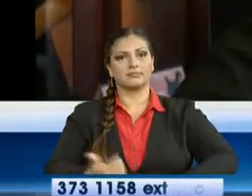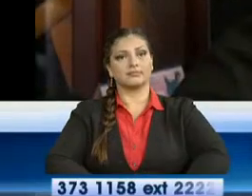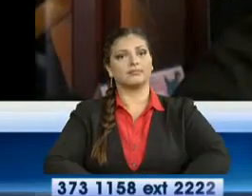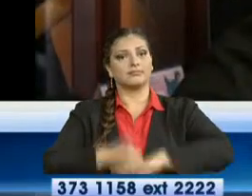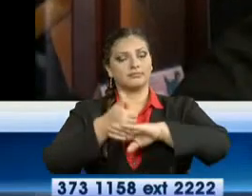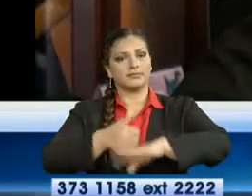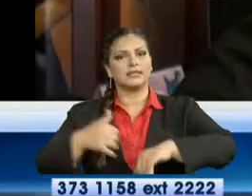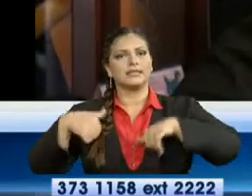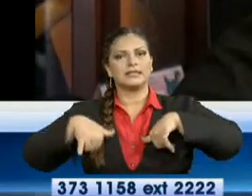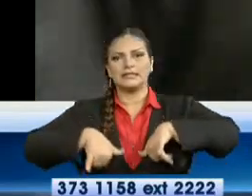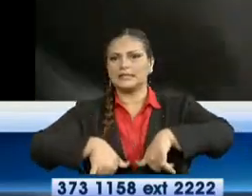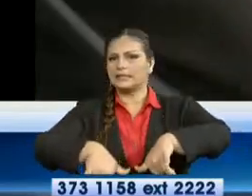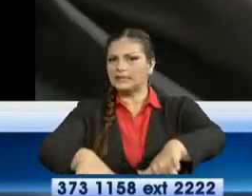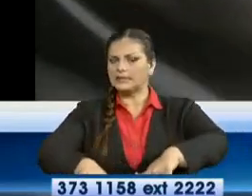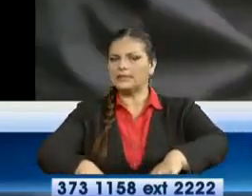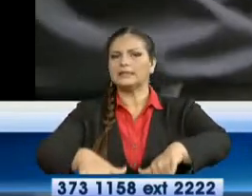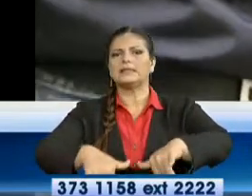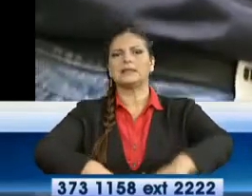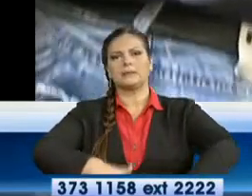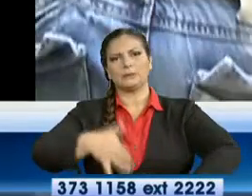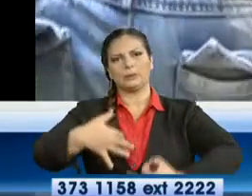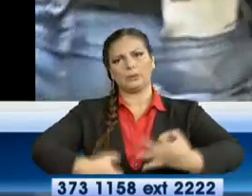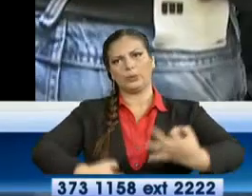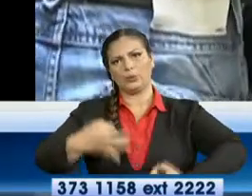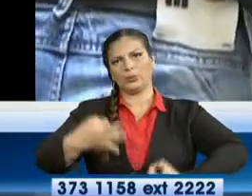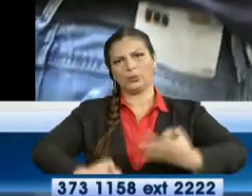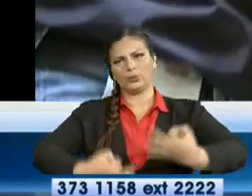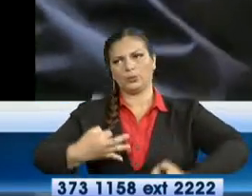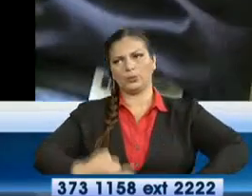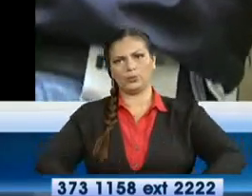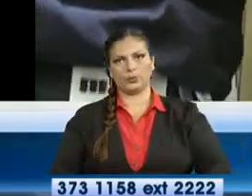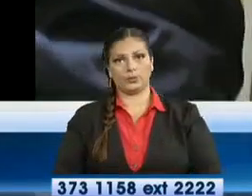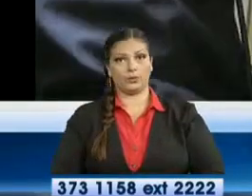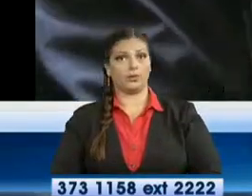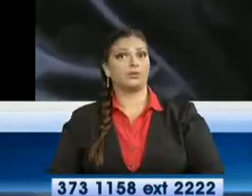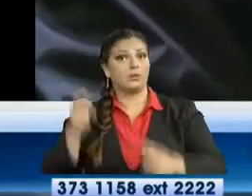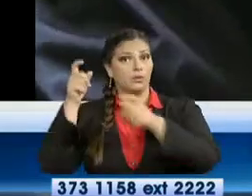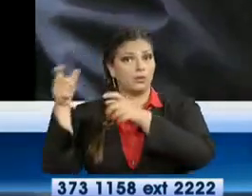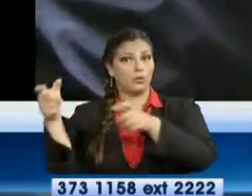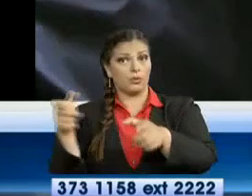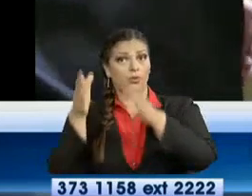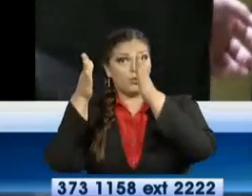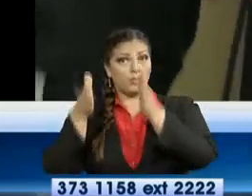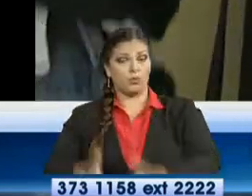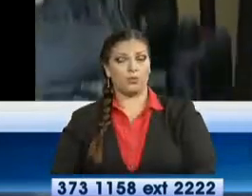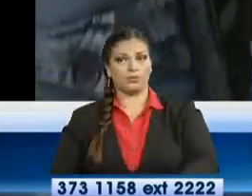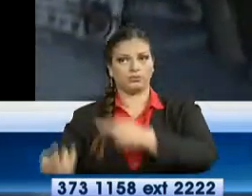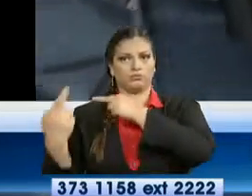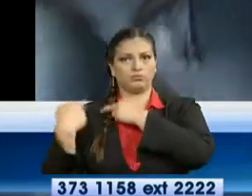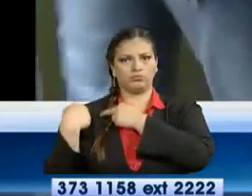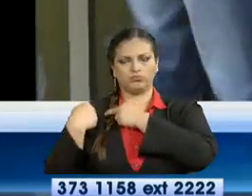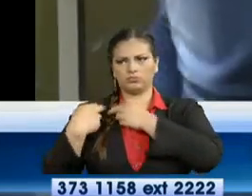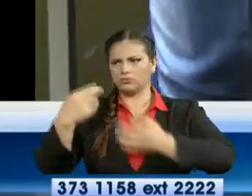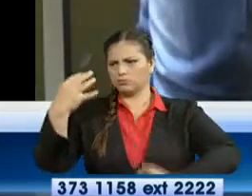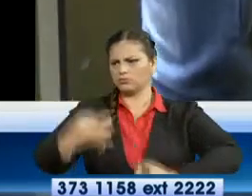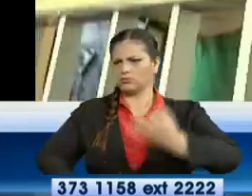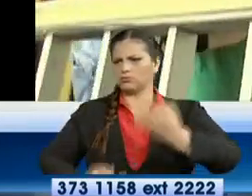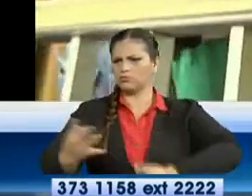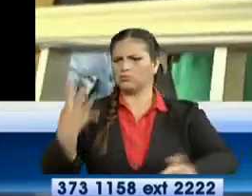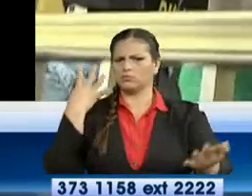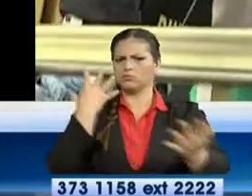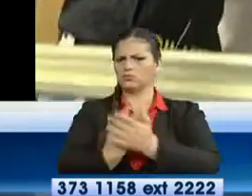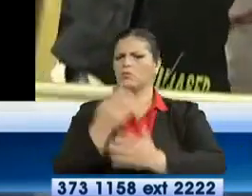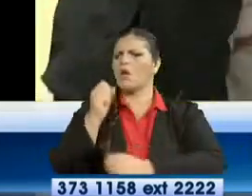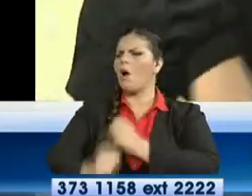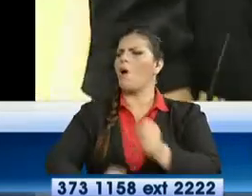con el procedimiento legal. Ahora solamente el juez determinará cuántos años de prisión se le impondrá al acusado, quien,